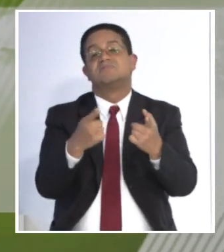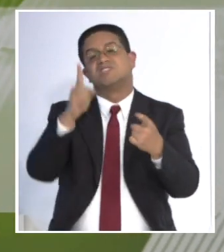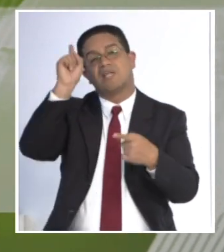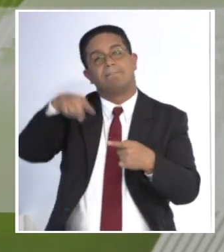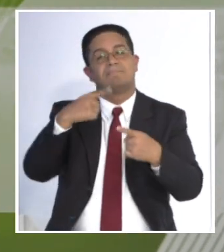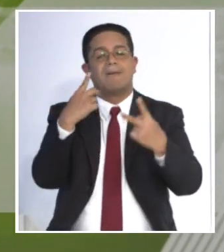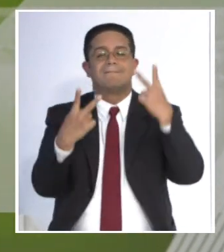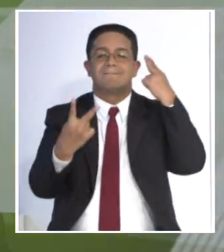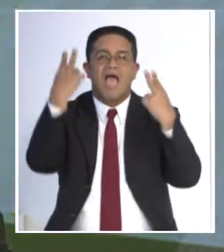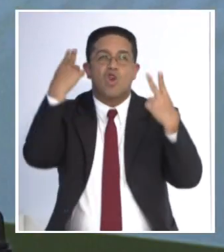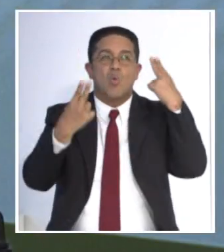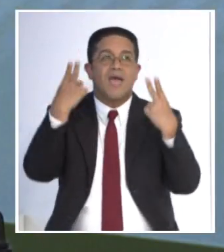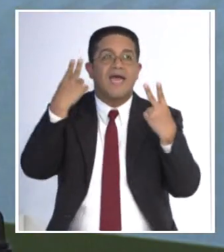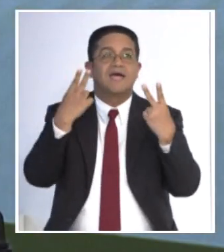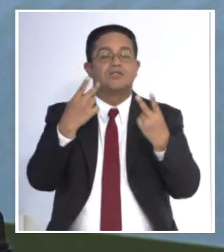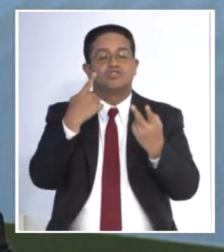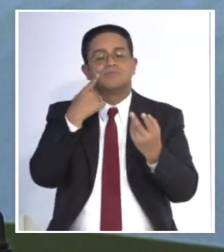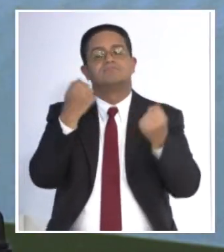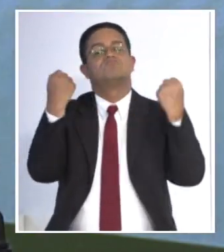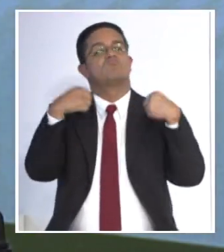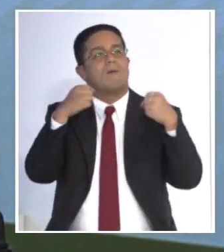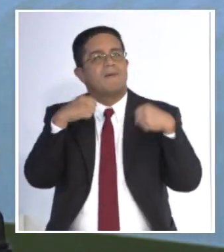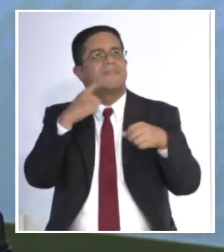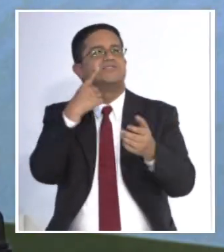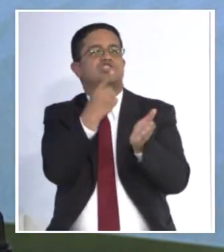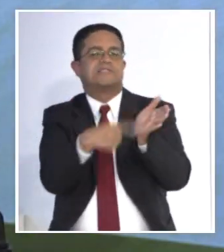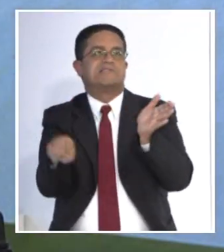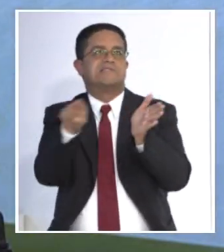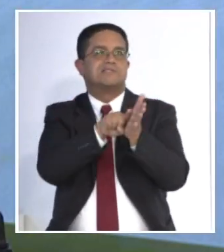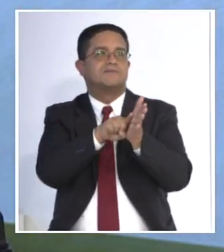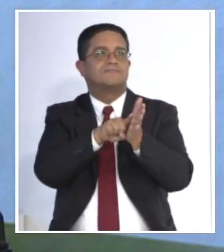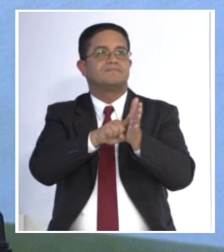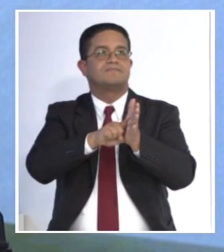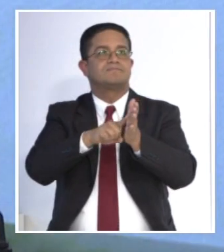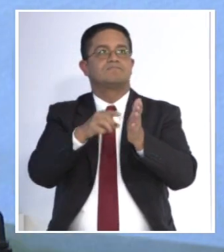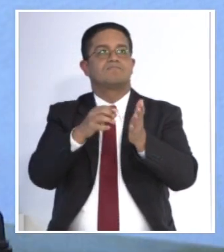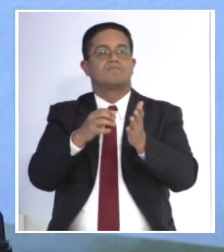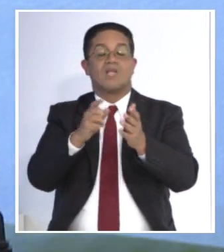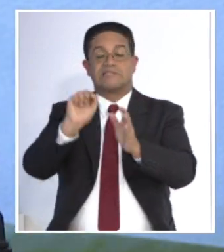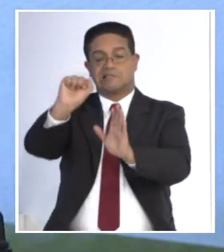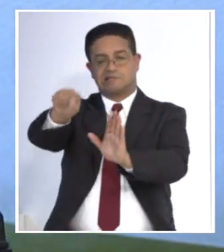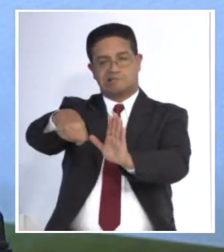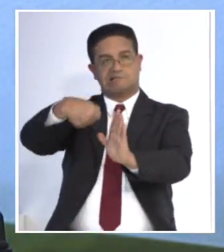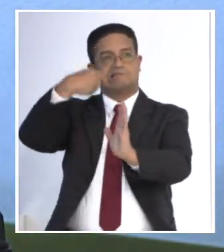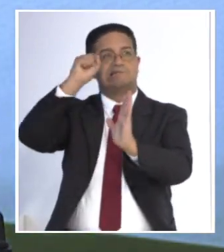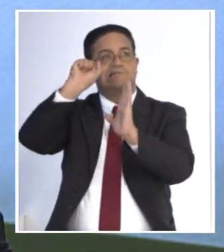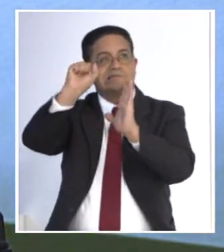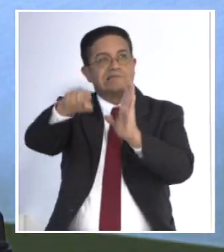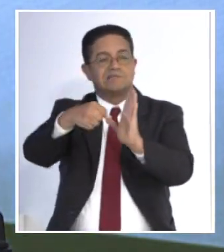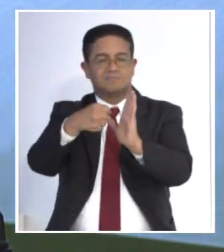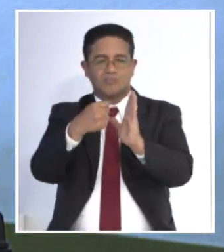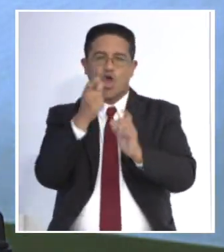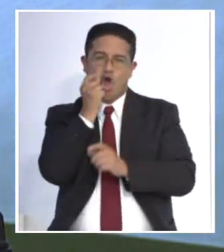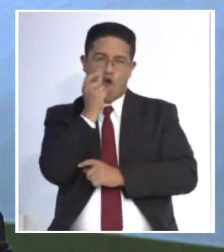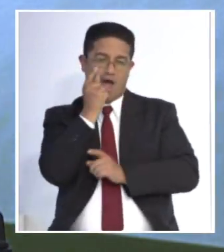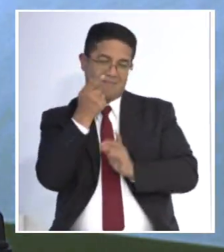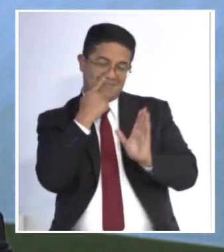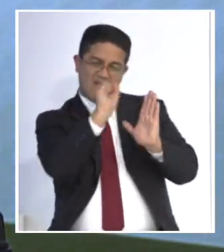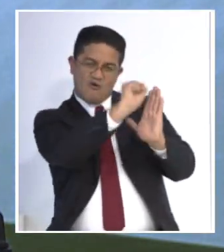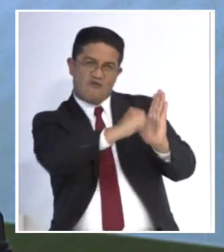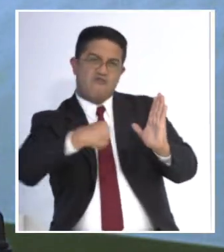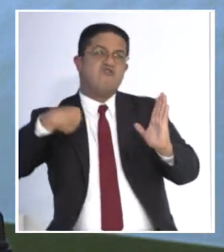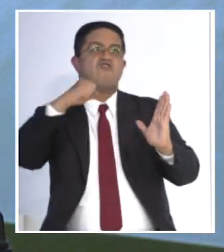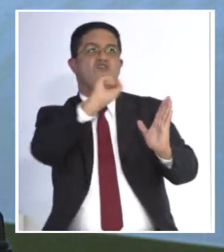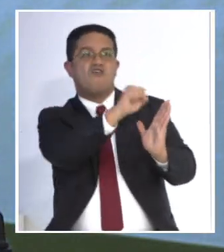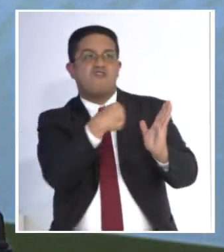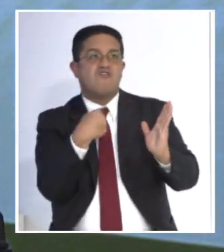estilistas también. Ese movimiento repetitivo permanente del peluquero, cada vez que hace esto, hace presión sobre el nervio mediano y llega un momento que tiene